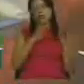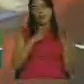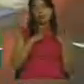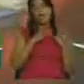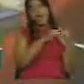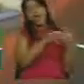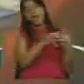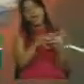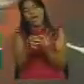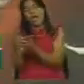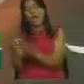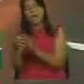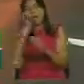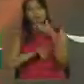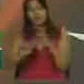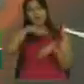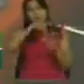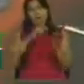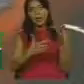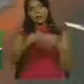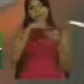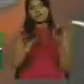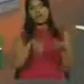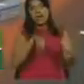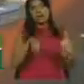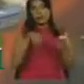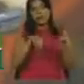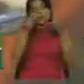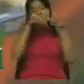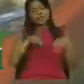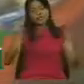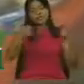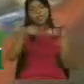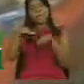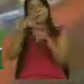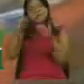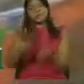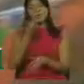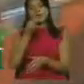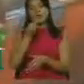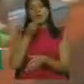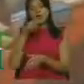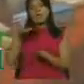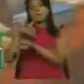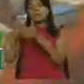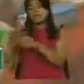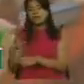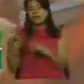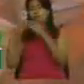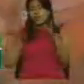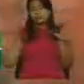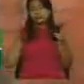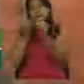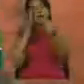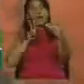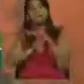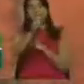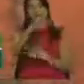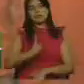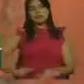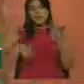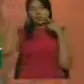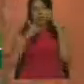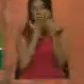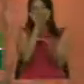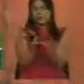productivos donde una visión integral, Ministerio de Agricultura y Tierra, el Ministerio de Alimentación, Ministerio de Industria, todos por una visión del presidente de la República han